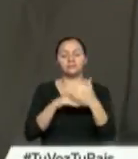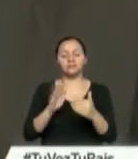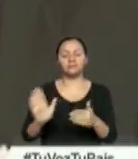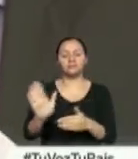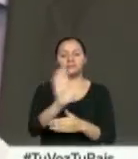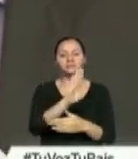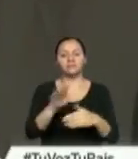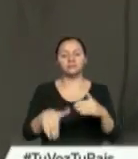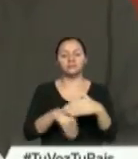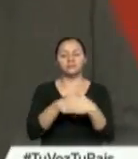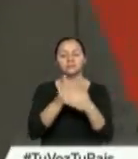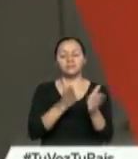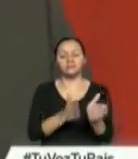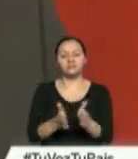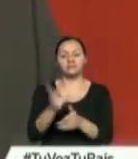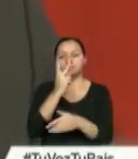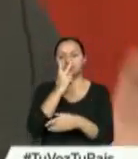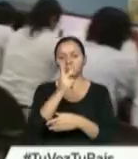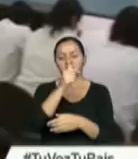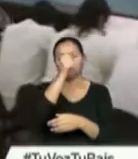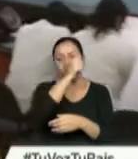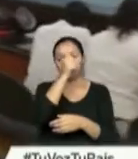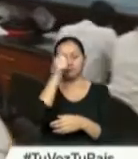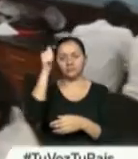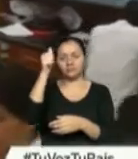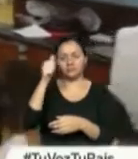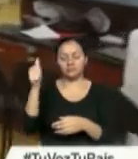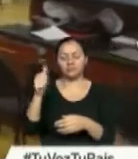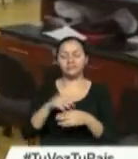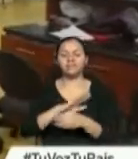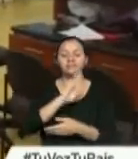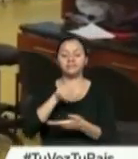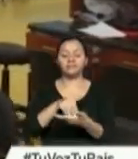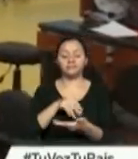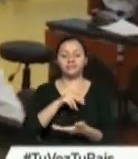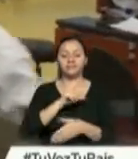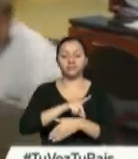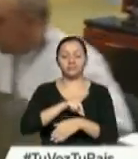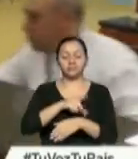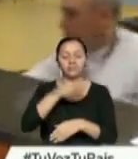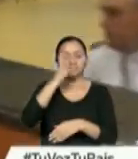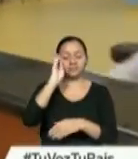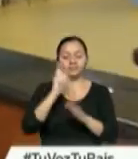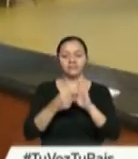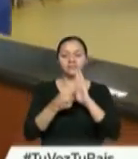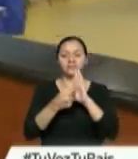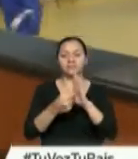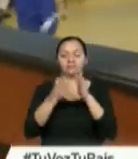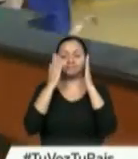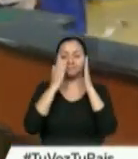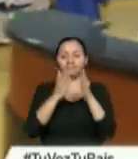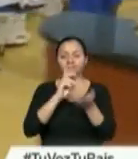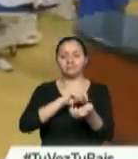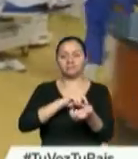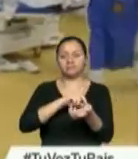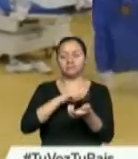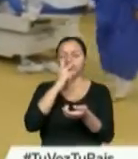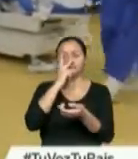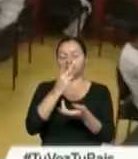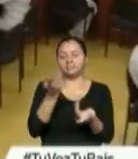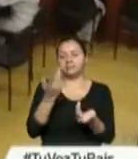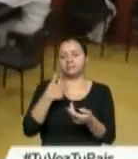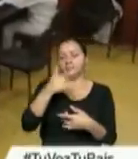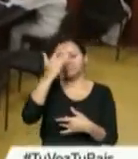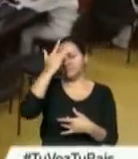esta nueva modalidad de domingo a domingo. El Centro Médico La Mariscal será un referente en la atención de los pacientes con